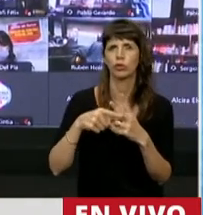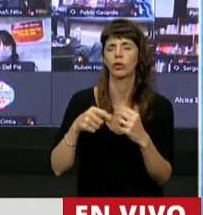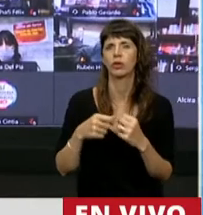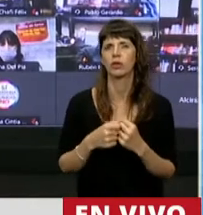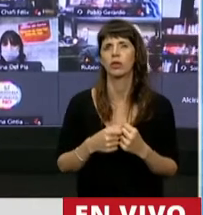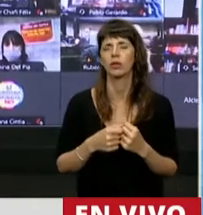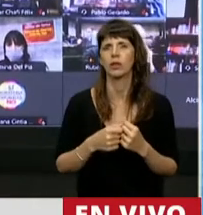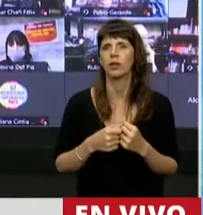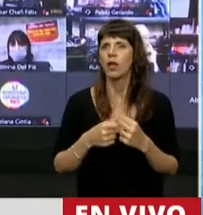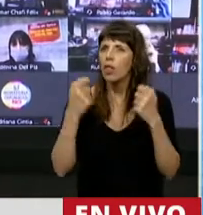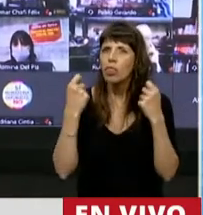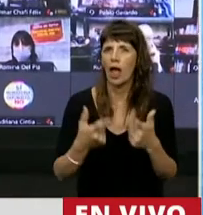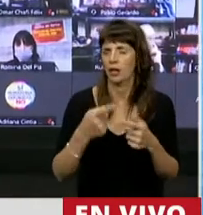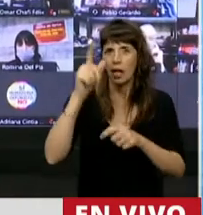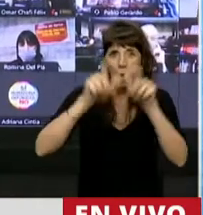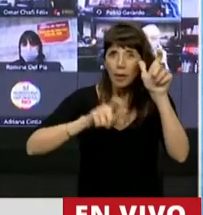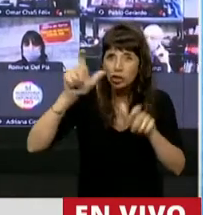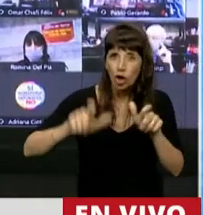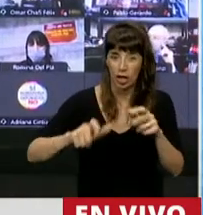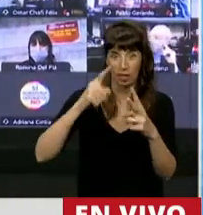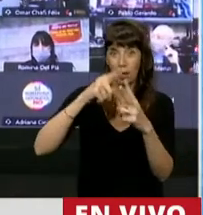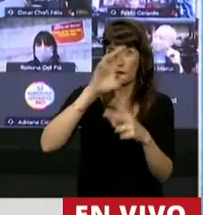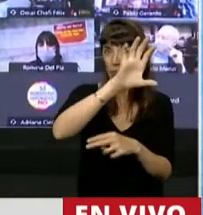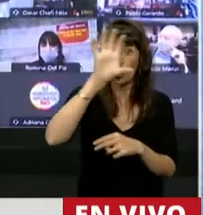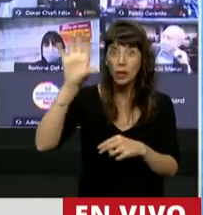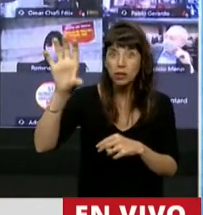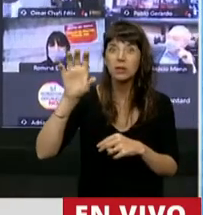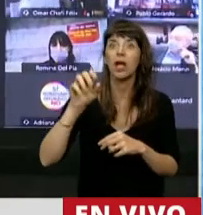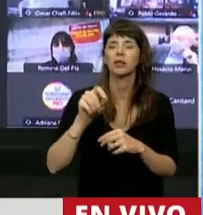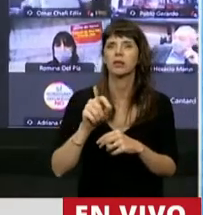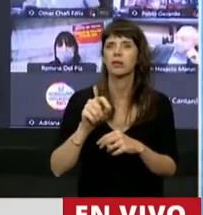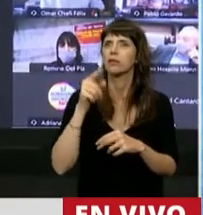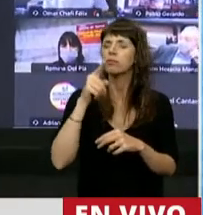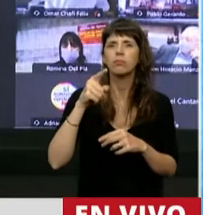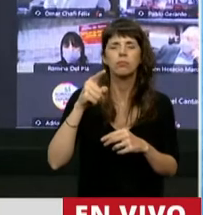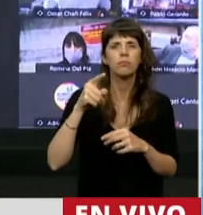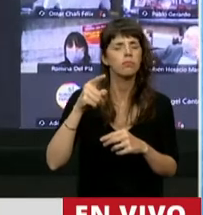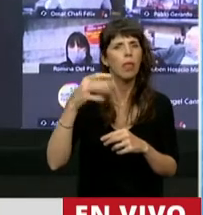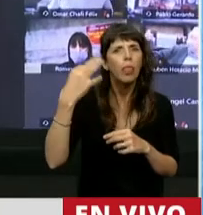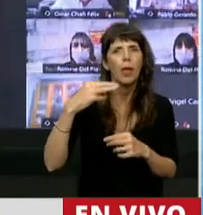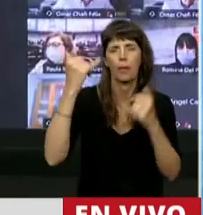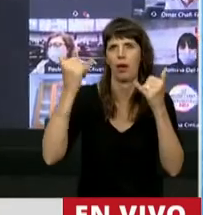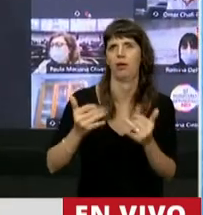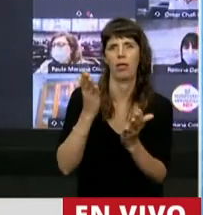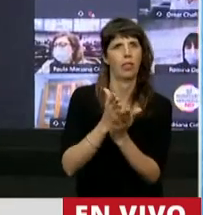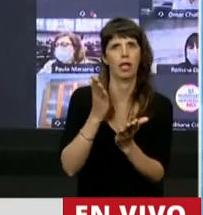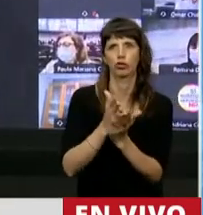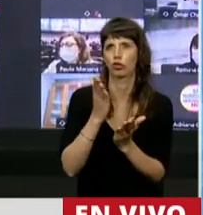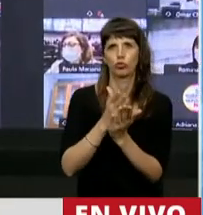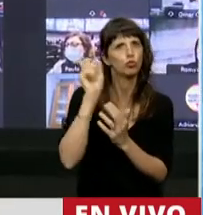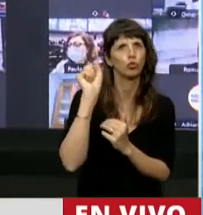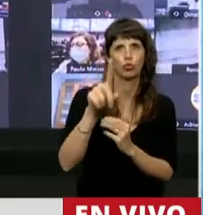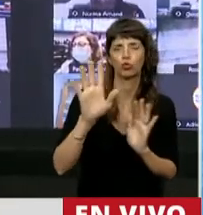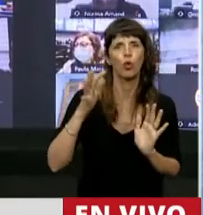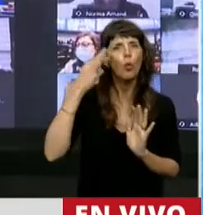que los ciudadanos de cada provincia gocen de todos sus derechos deben poder